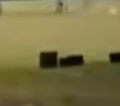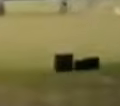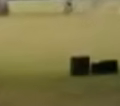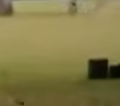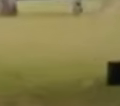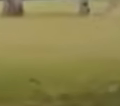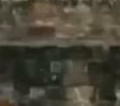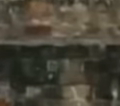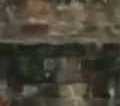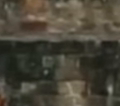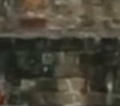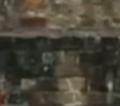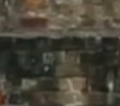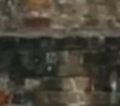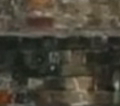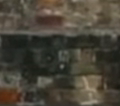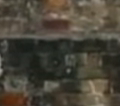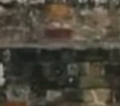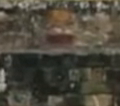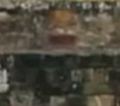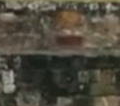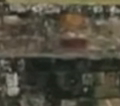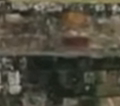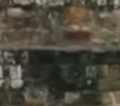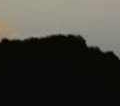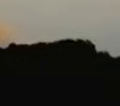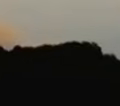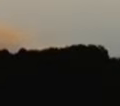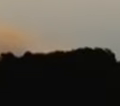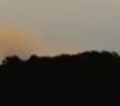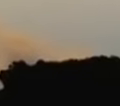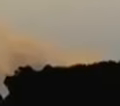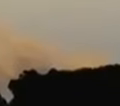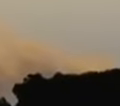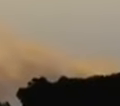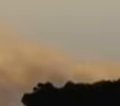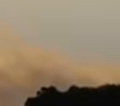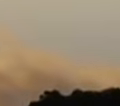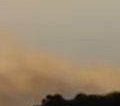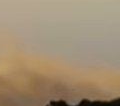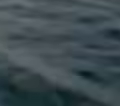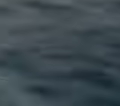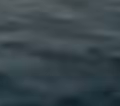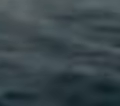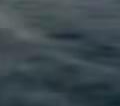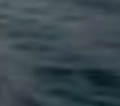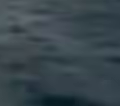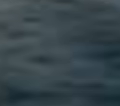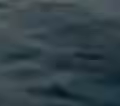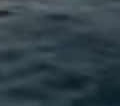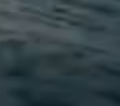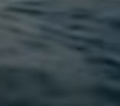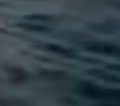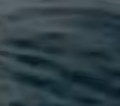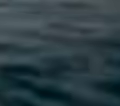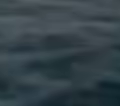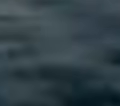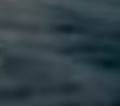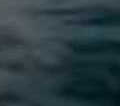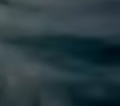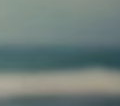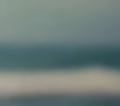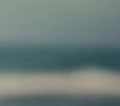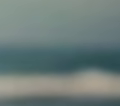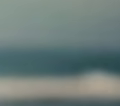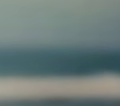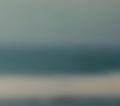Transmite el gobierno de la República de Honduras. Todos los canales y emisoras deben enlazarse a la cadena nacional de radio y televisión.